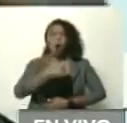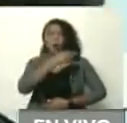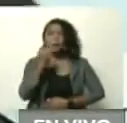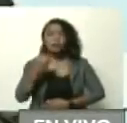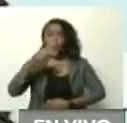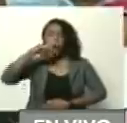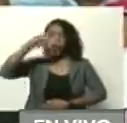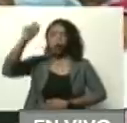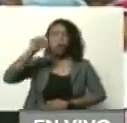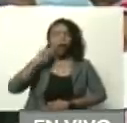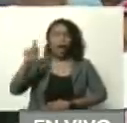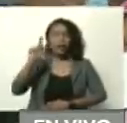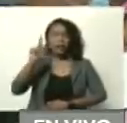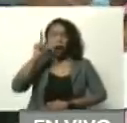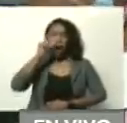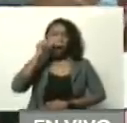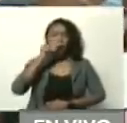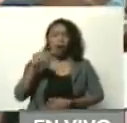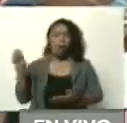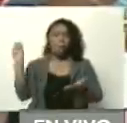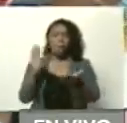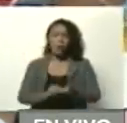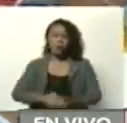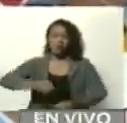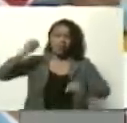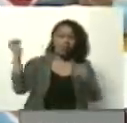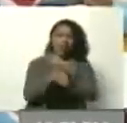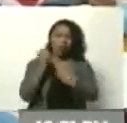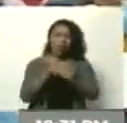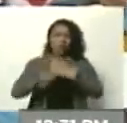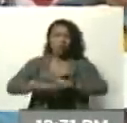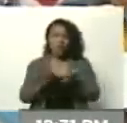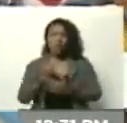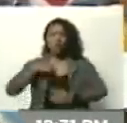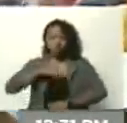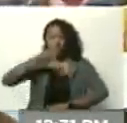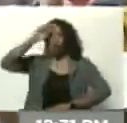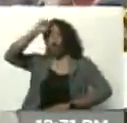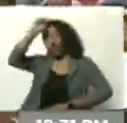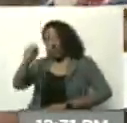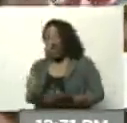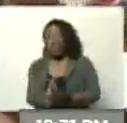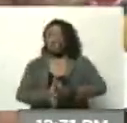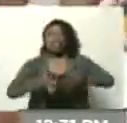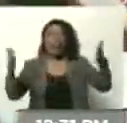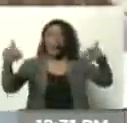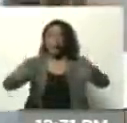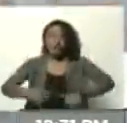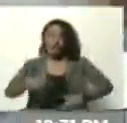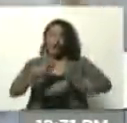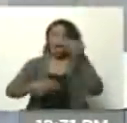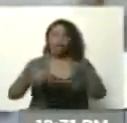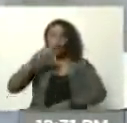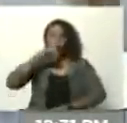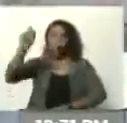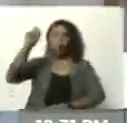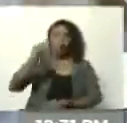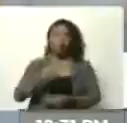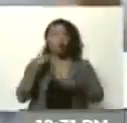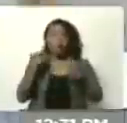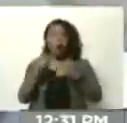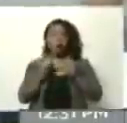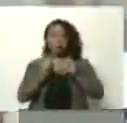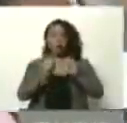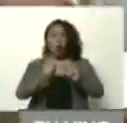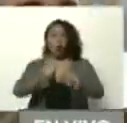Nicolás para ese hombre que le ha puesto un mundo señores tenemos que reconocer el gran esfuerzo que ha hecho Nicolás Maduro para